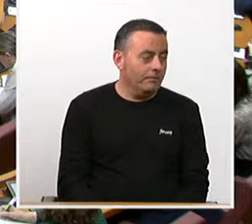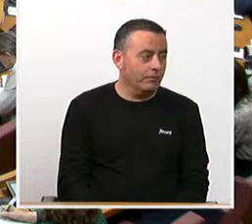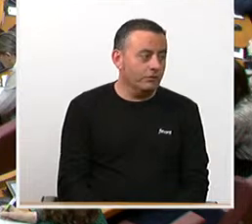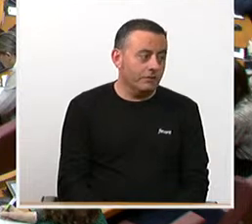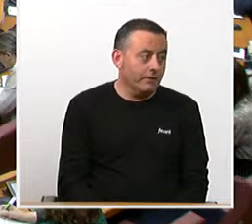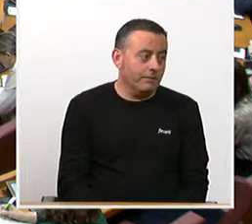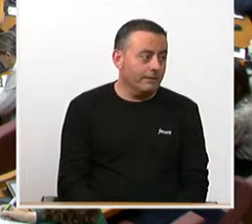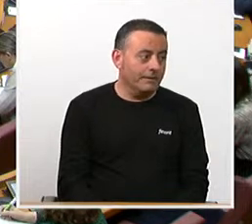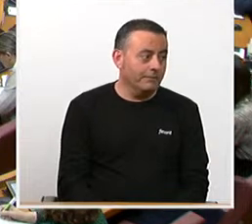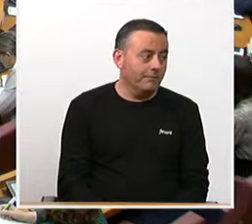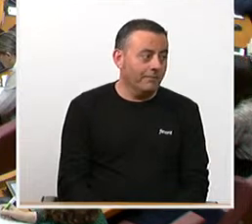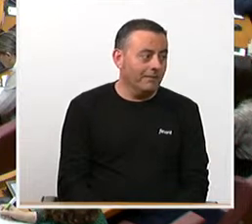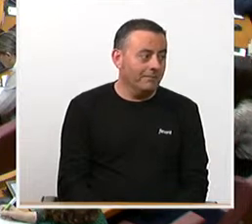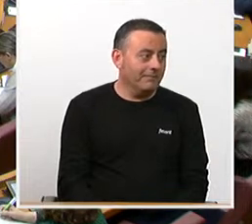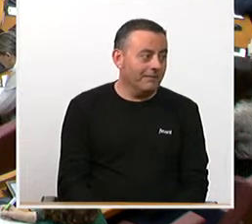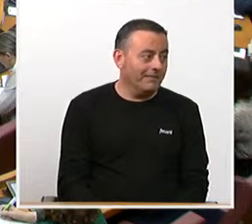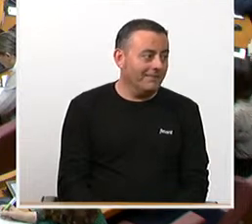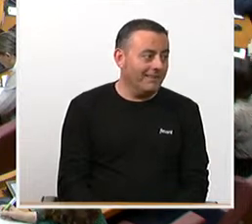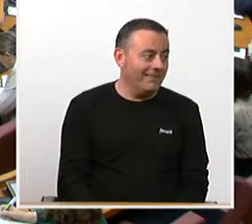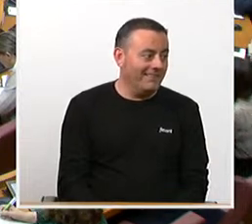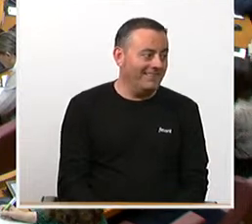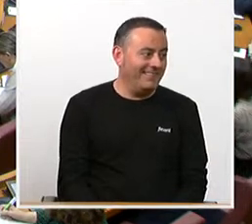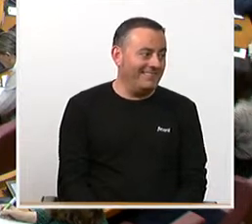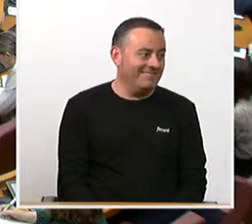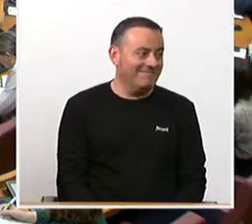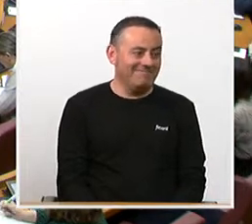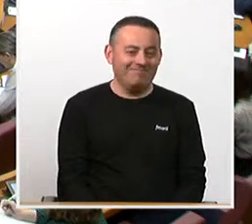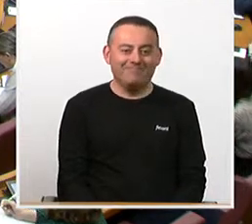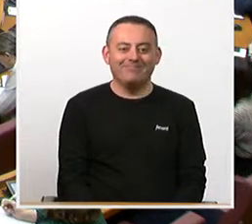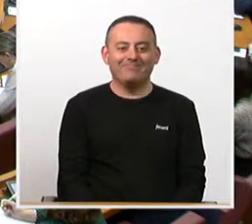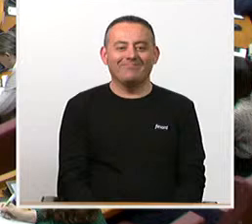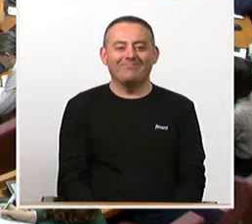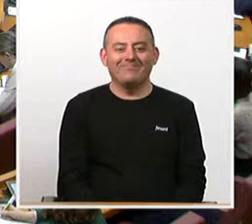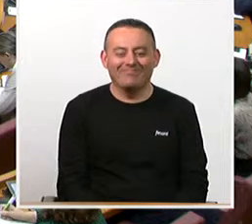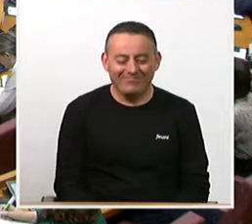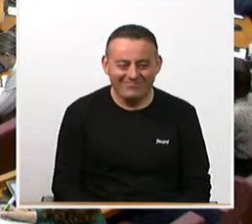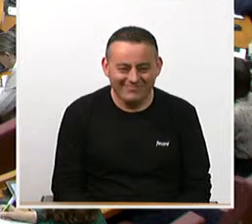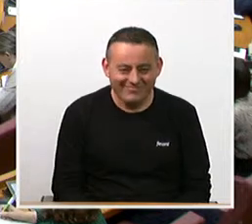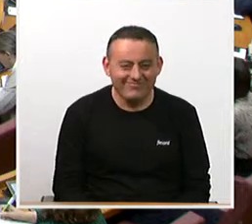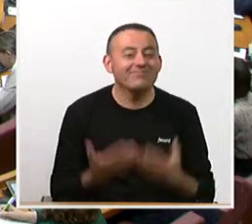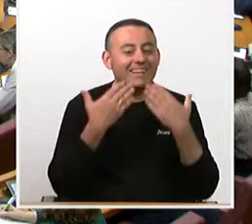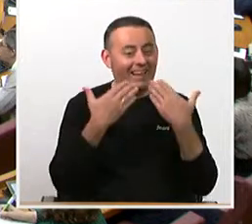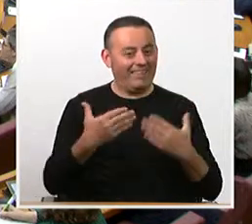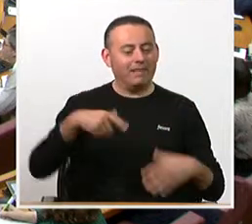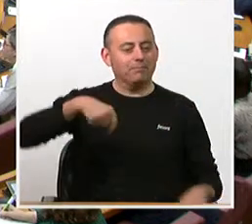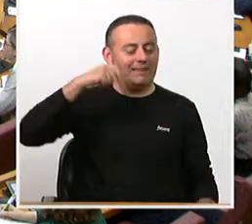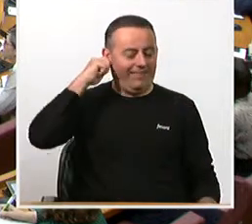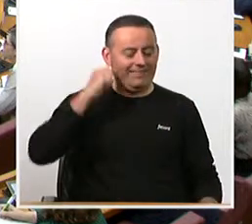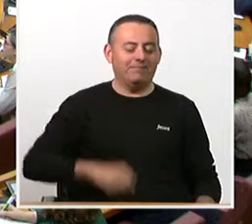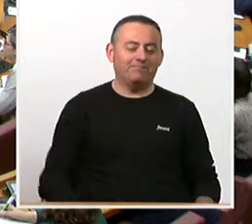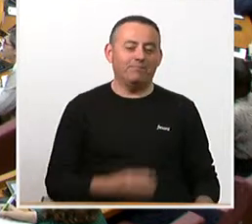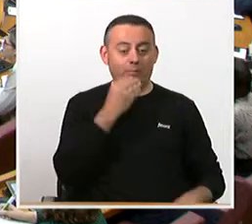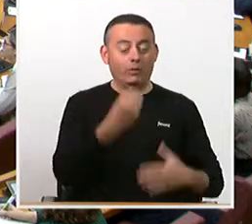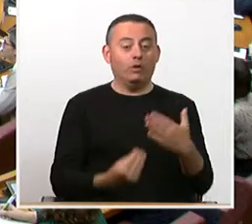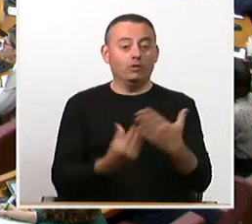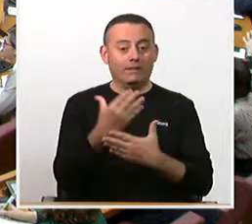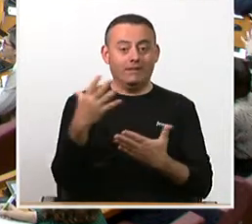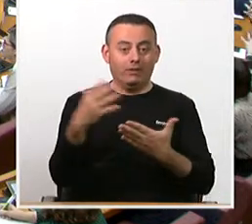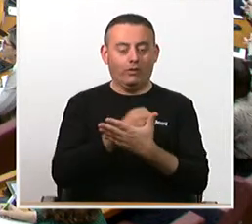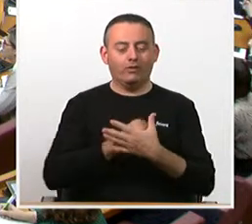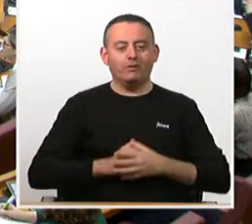mazón Cuando quiera gracias presidenta muy buenos días señoras y señores diputados es mi primera